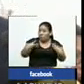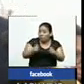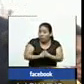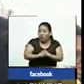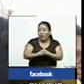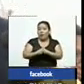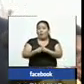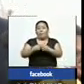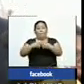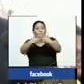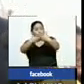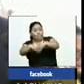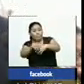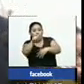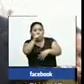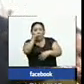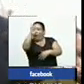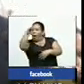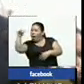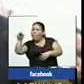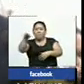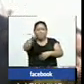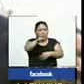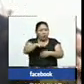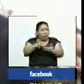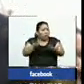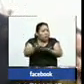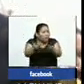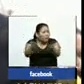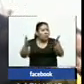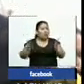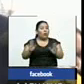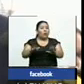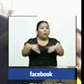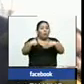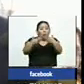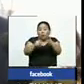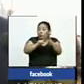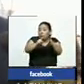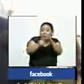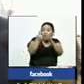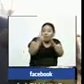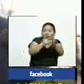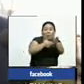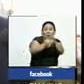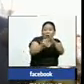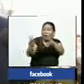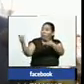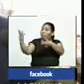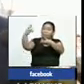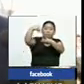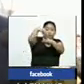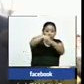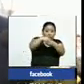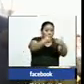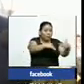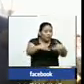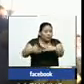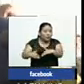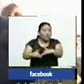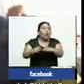empresa privada, países amigos, etc. Porque si no empezamos a integrar todas estas dinámicas